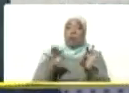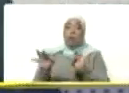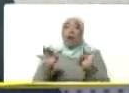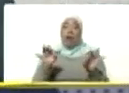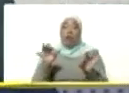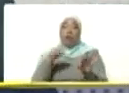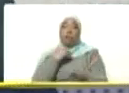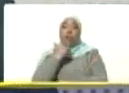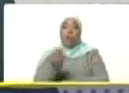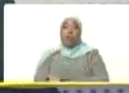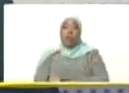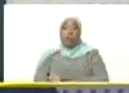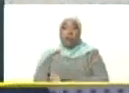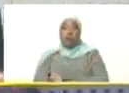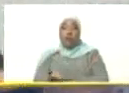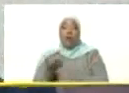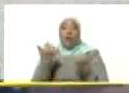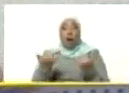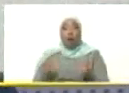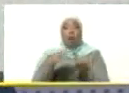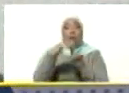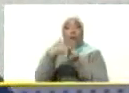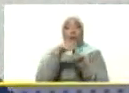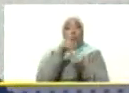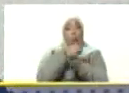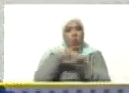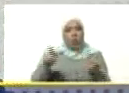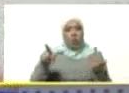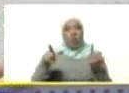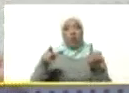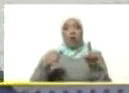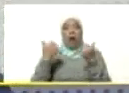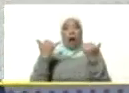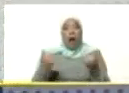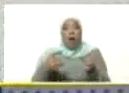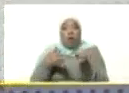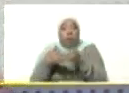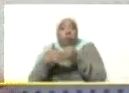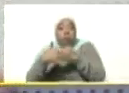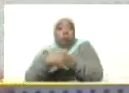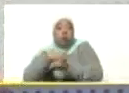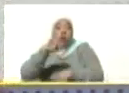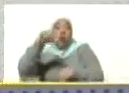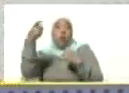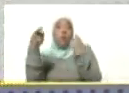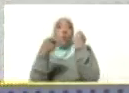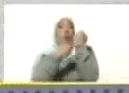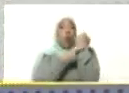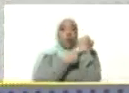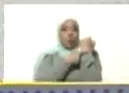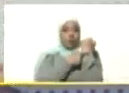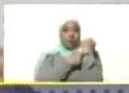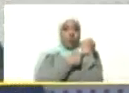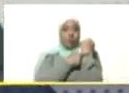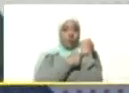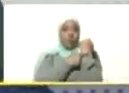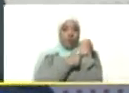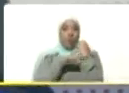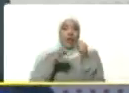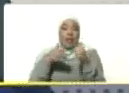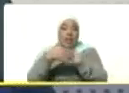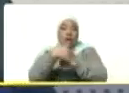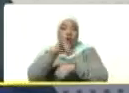They are now running away. Ahora corren. From Guaidó. Escapan de Guaidó. As we